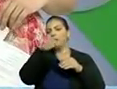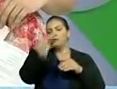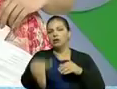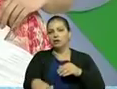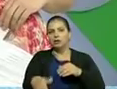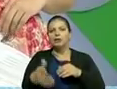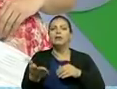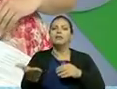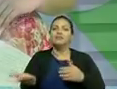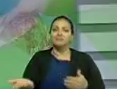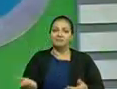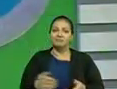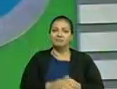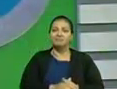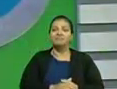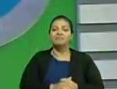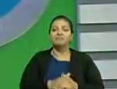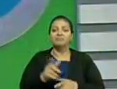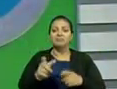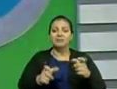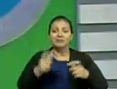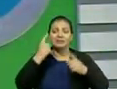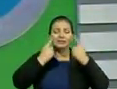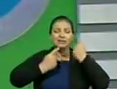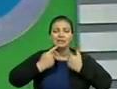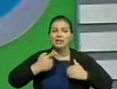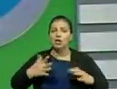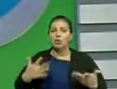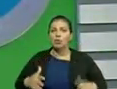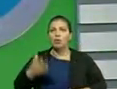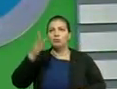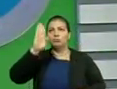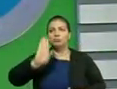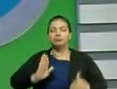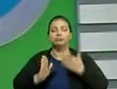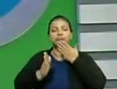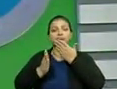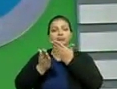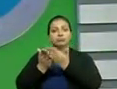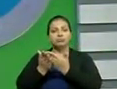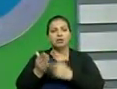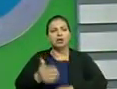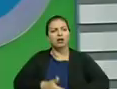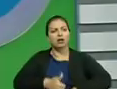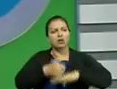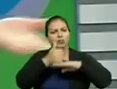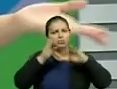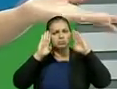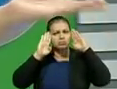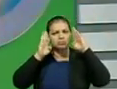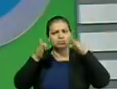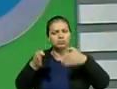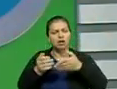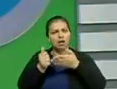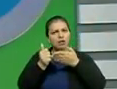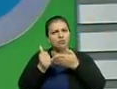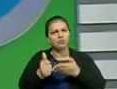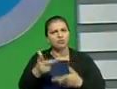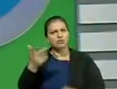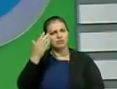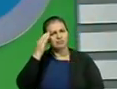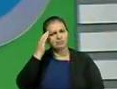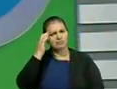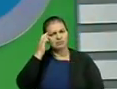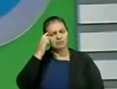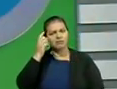Adelante. Gracias a Dios no hay personas heridas, pero bueno, ojalá ese llamado sea escuchado en el sector de Durán para evitar más accidentes de tránsito.